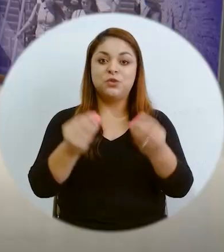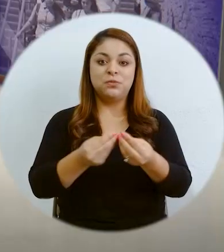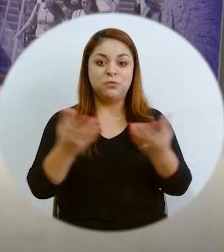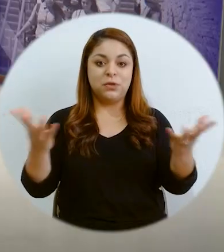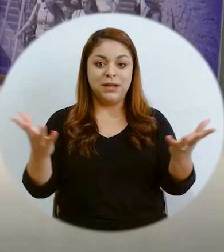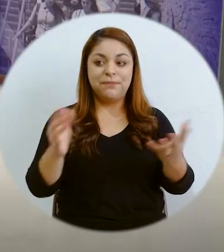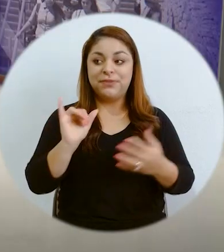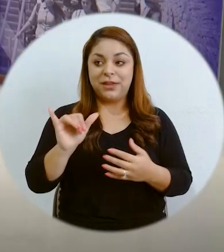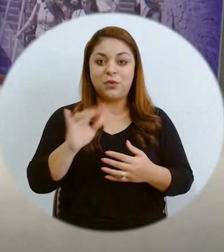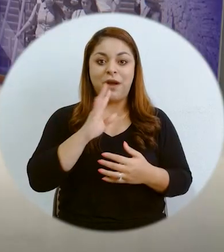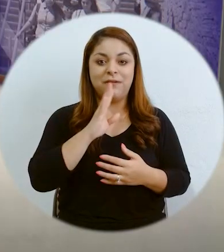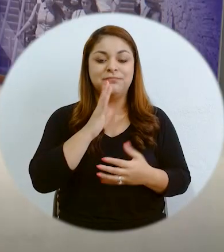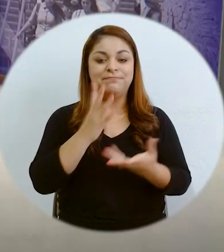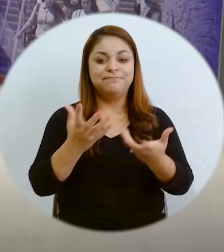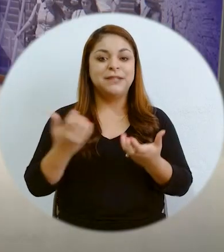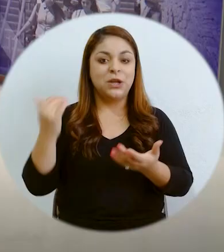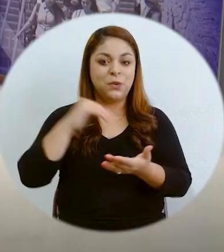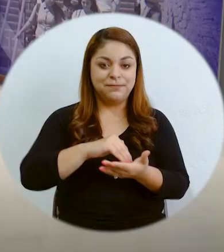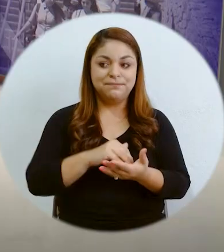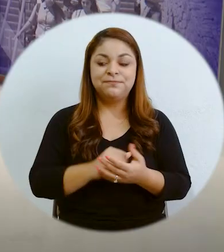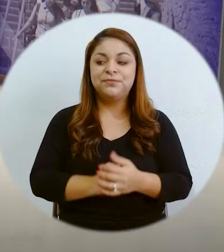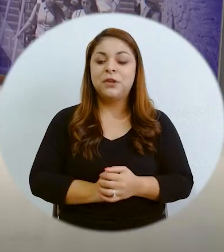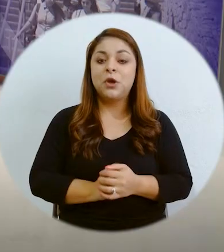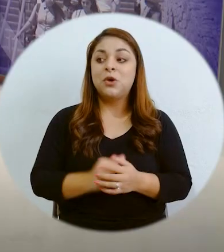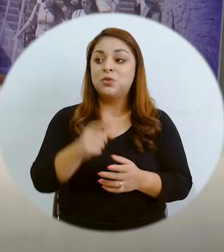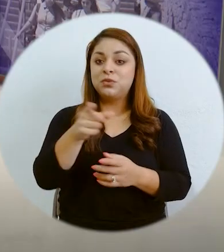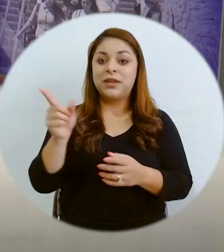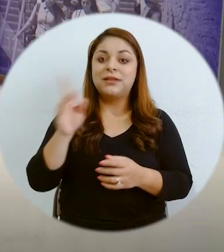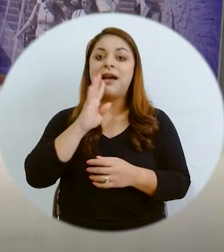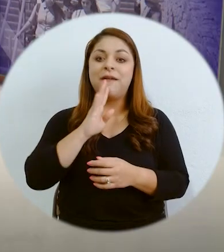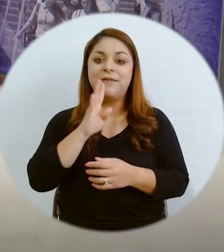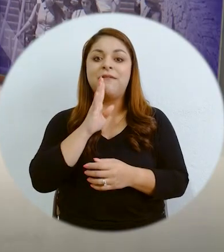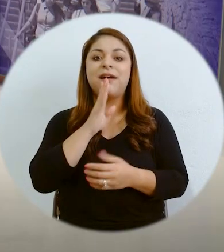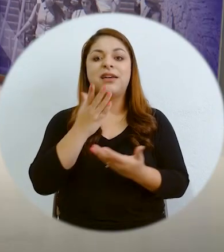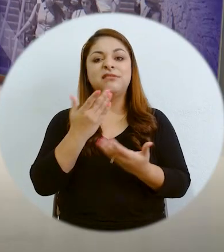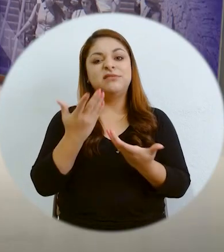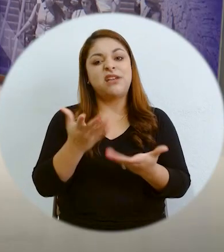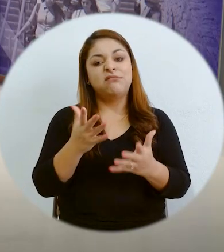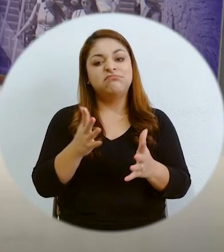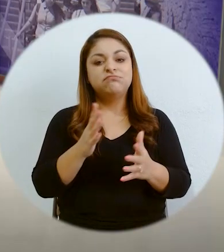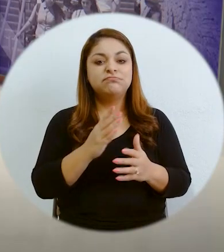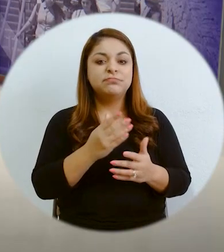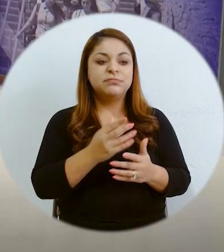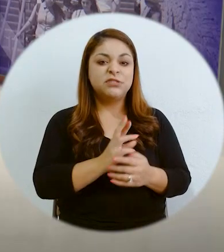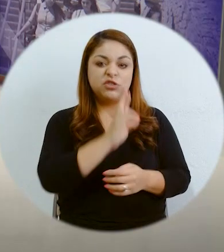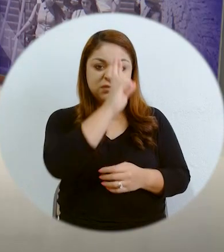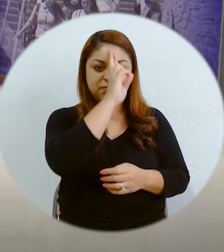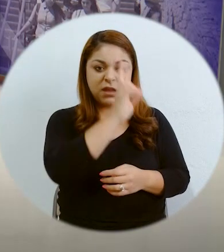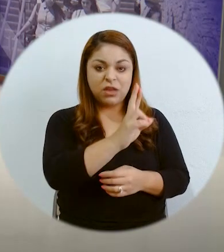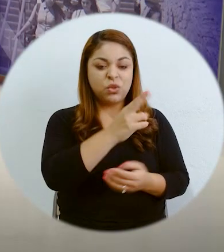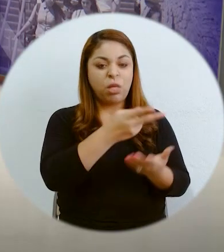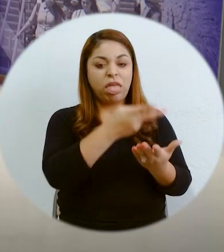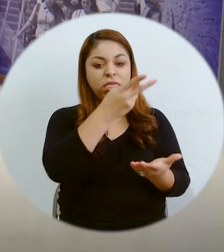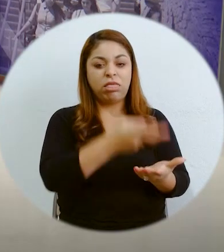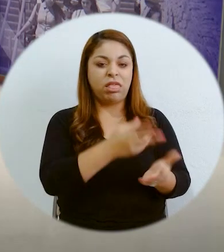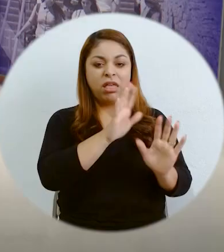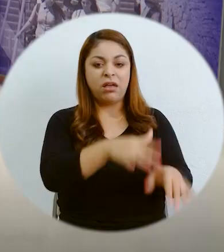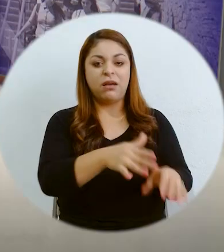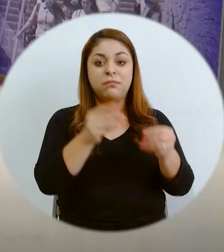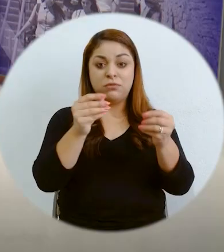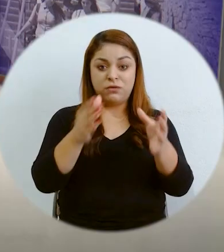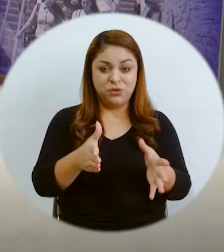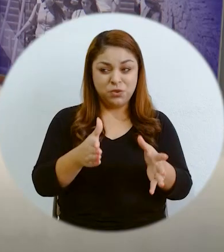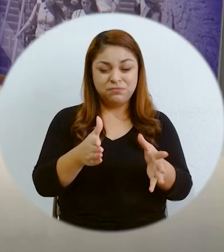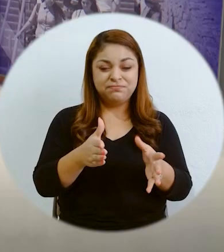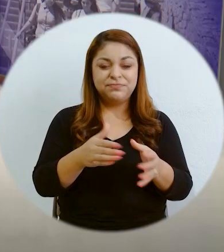otro de los puntos que quería retomar. Hablaban ustedes, de cómo se ha ido perdiendo el respeto en torno a la figura del docente, se ha